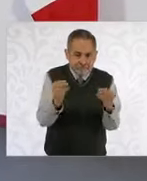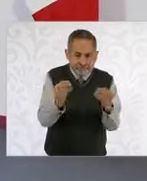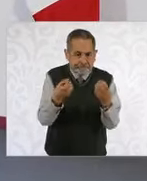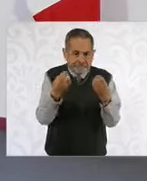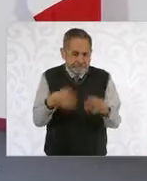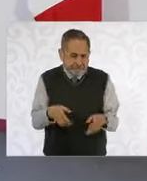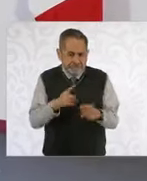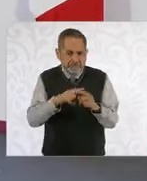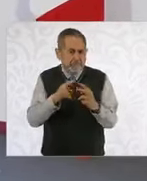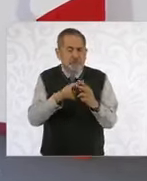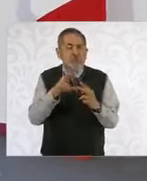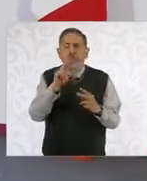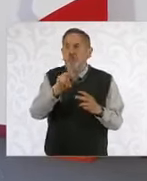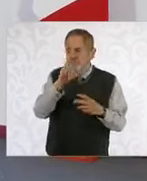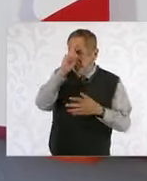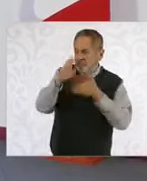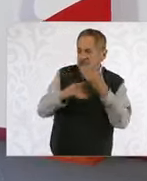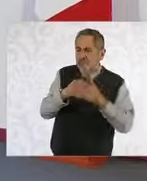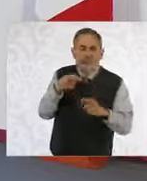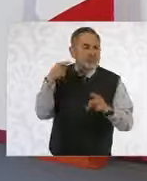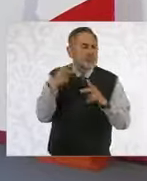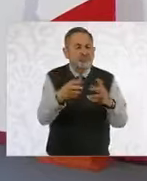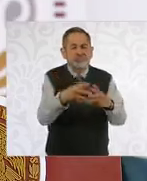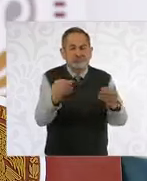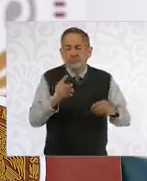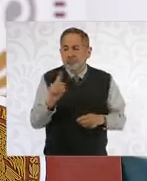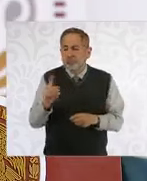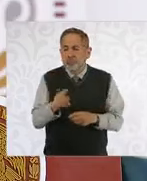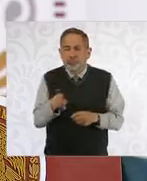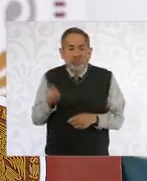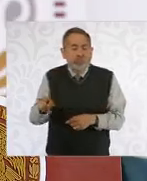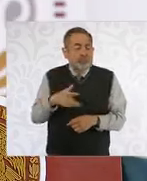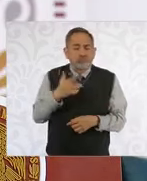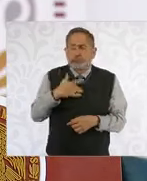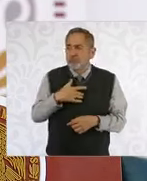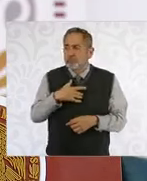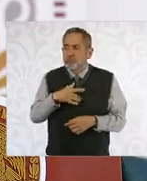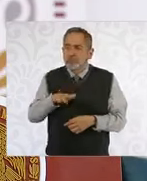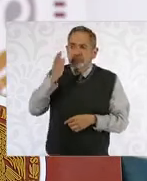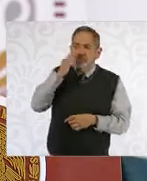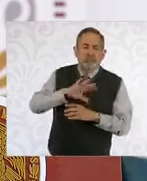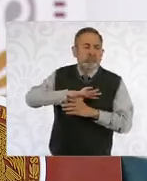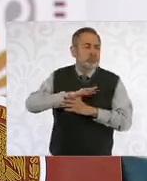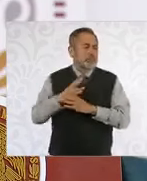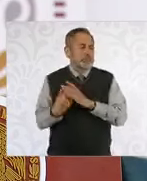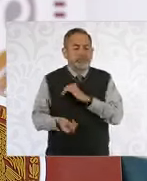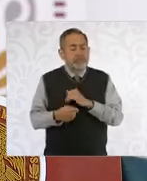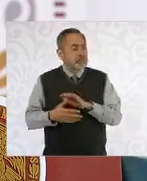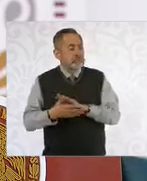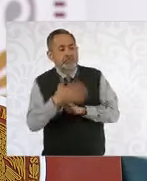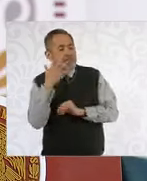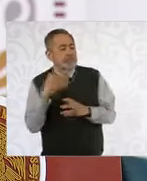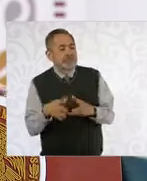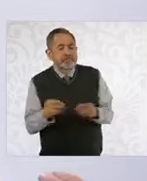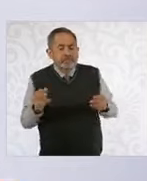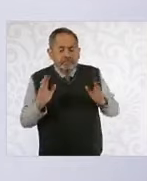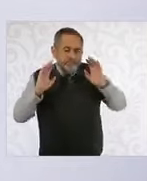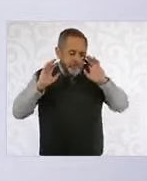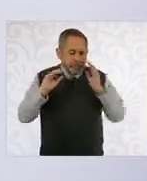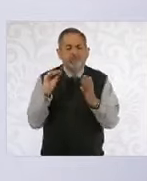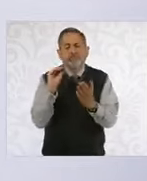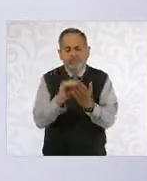por motivos de violencia, sino sencillamente por su propia voluntad, pero se cuentan como desaparecidos en